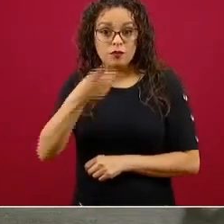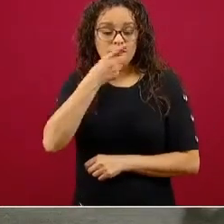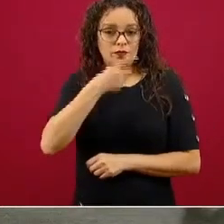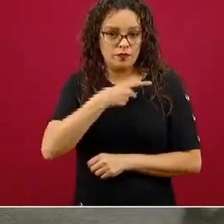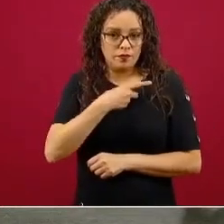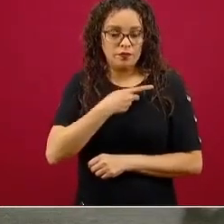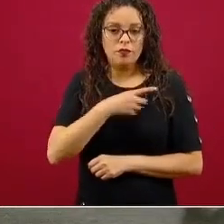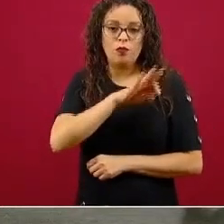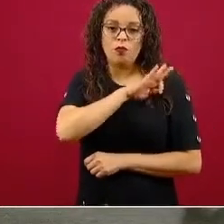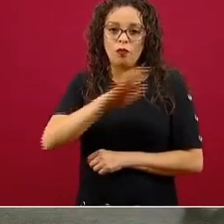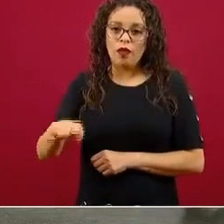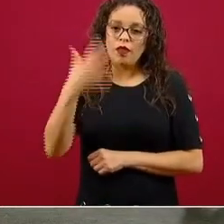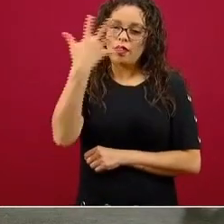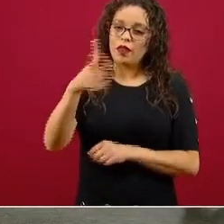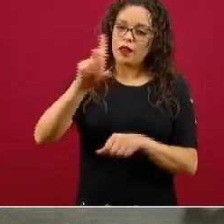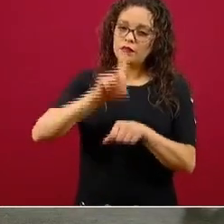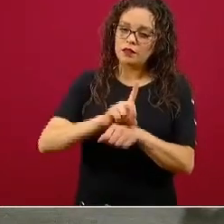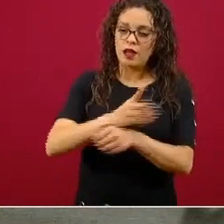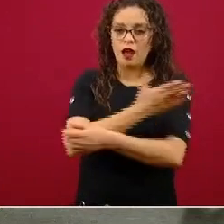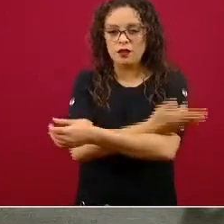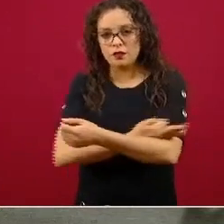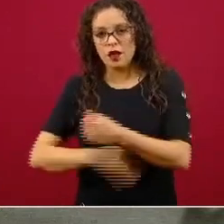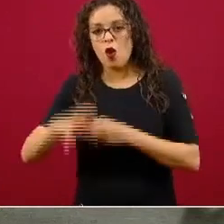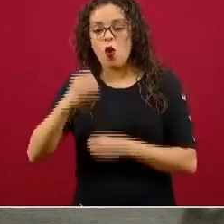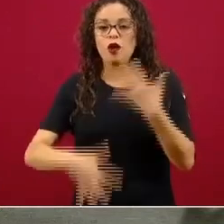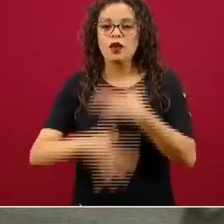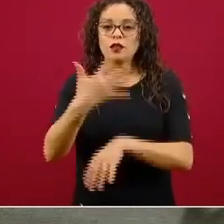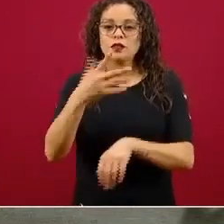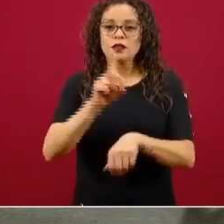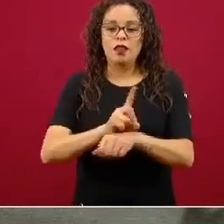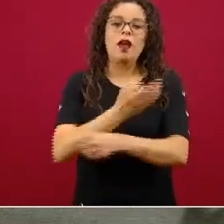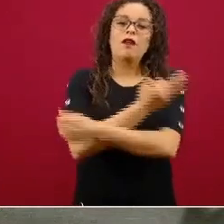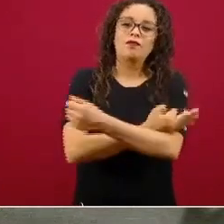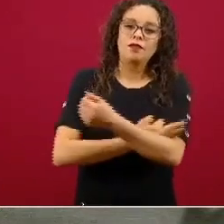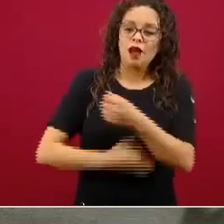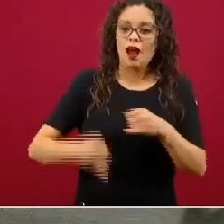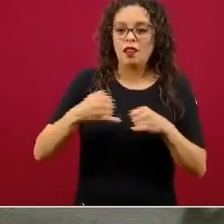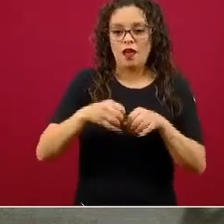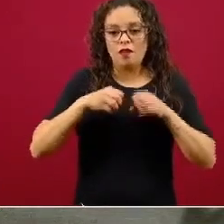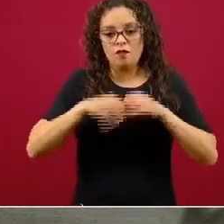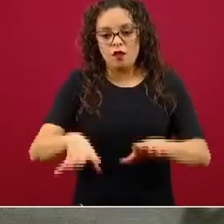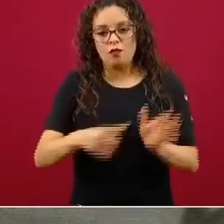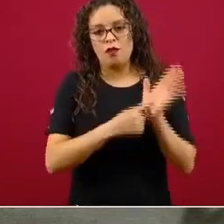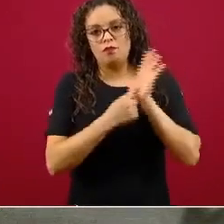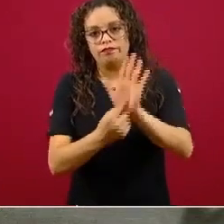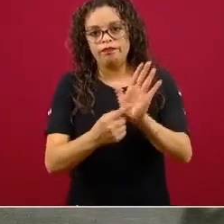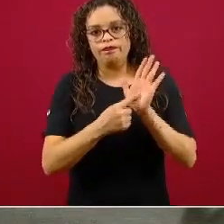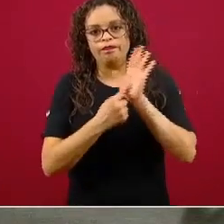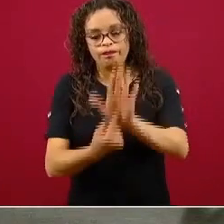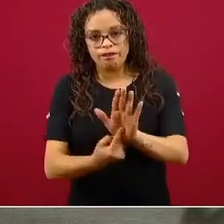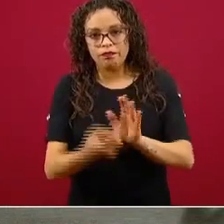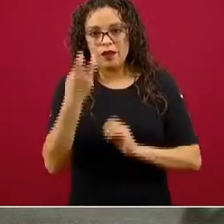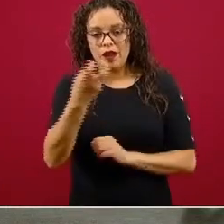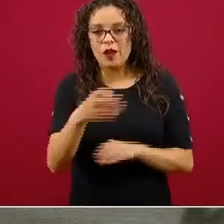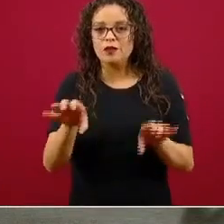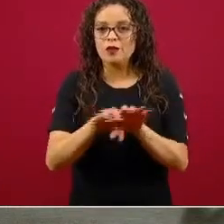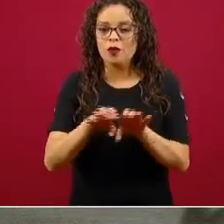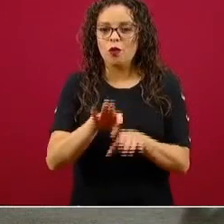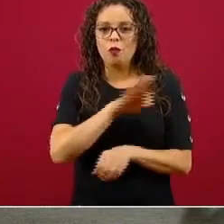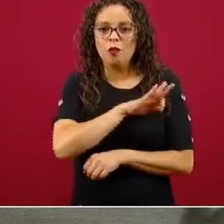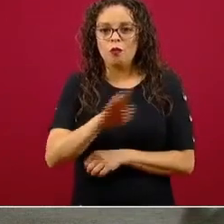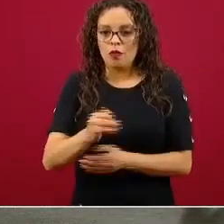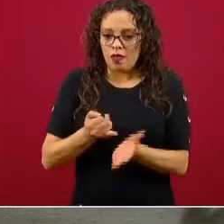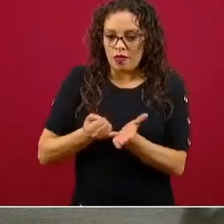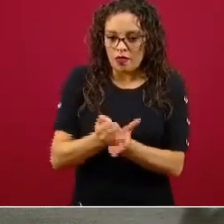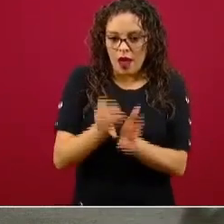más. ¿Esto no repercute en la toma de decisiones para definir el semáforo que ya se